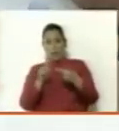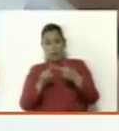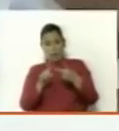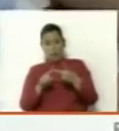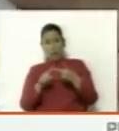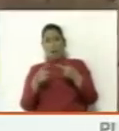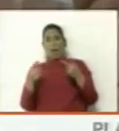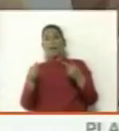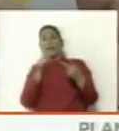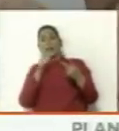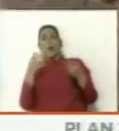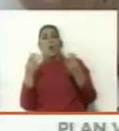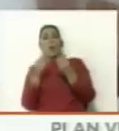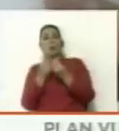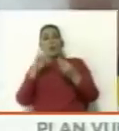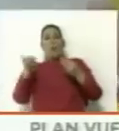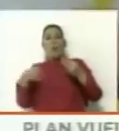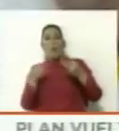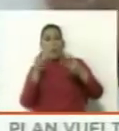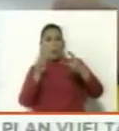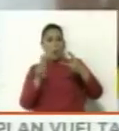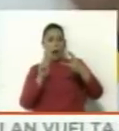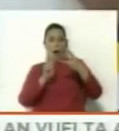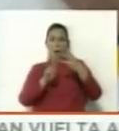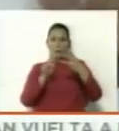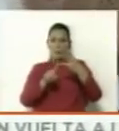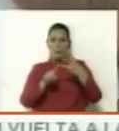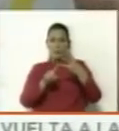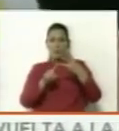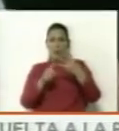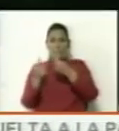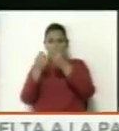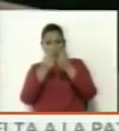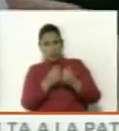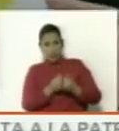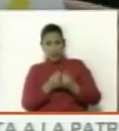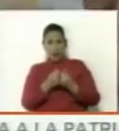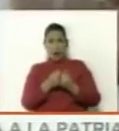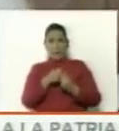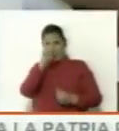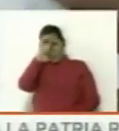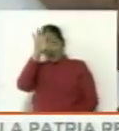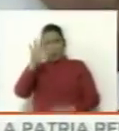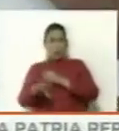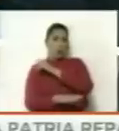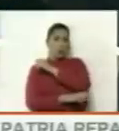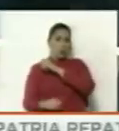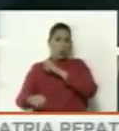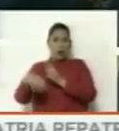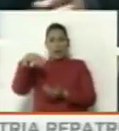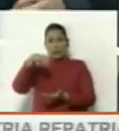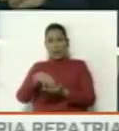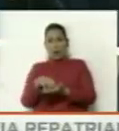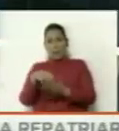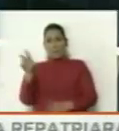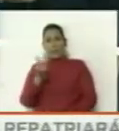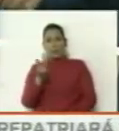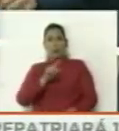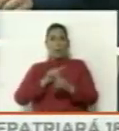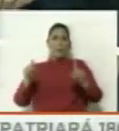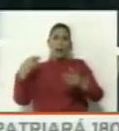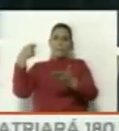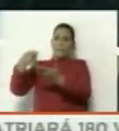Juan Planchar maneja los dineros que le roban a la patria venezolana, que le roban al Estado venezolano para depositarlos